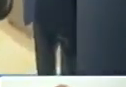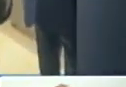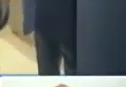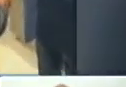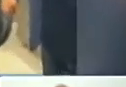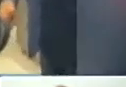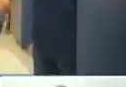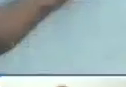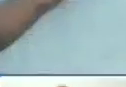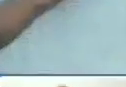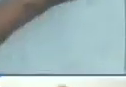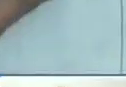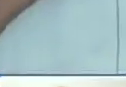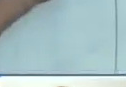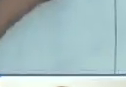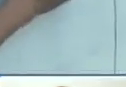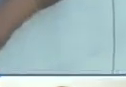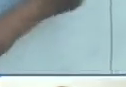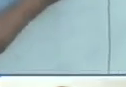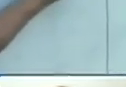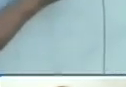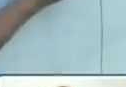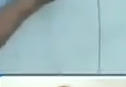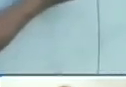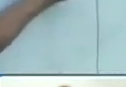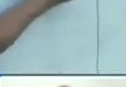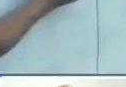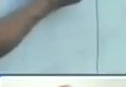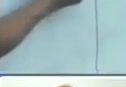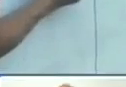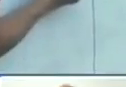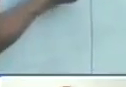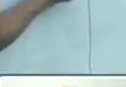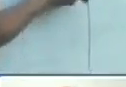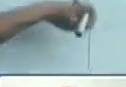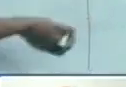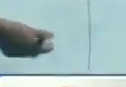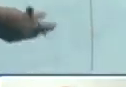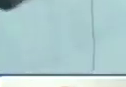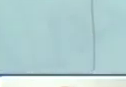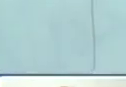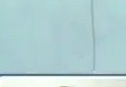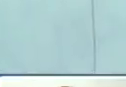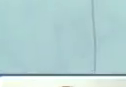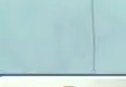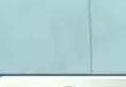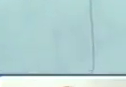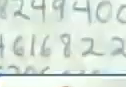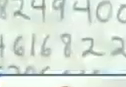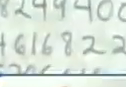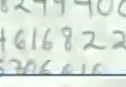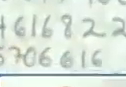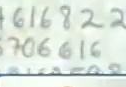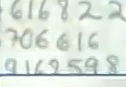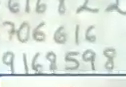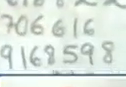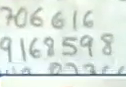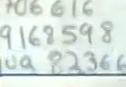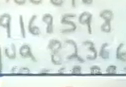del partido socialista Unión de Venezuela mi saludo también solidario revolucionario cariñoso